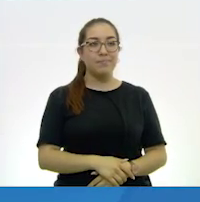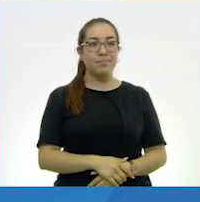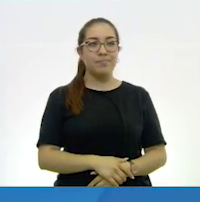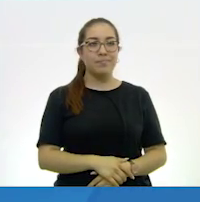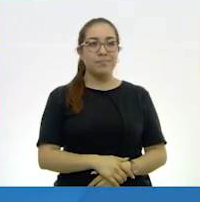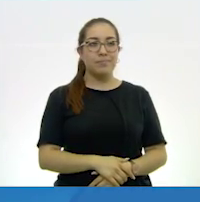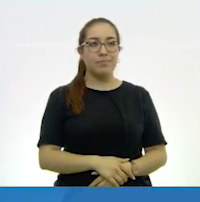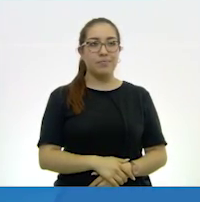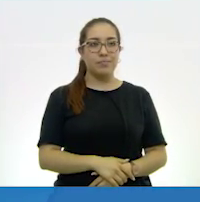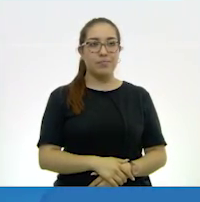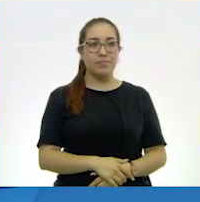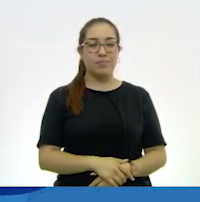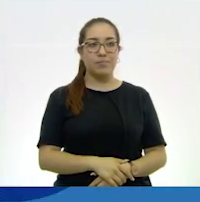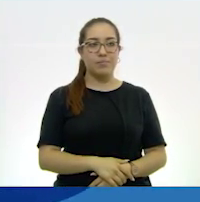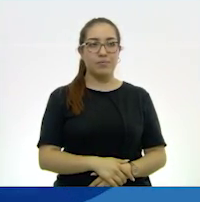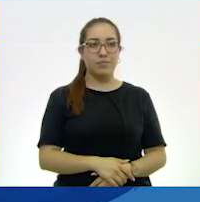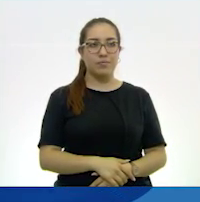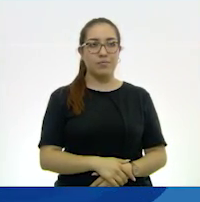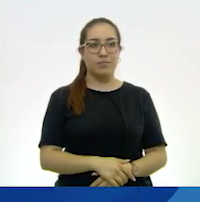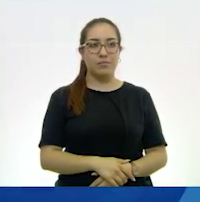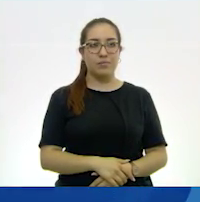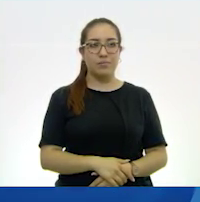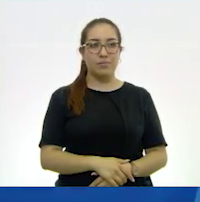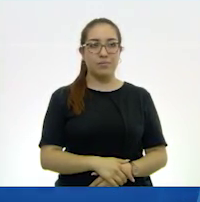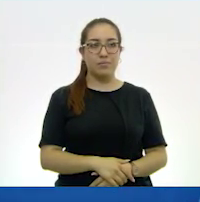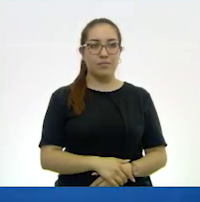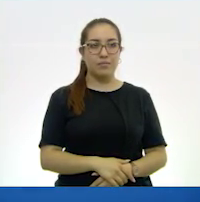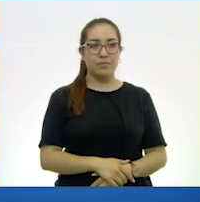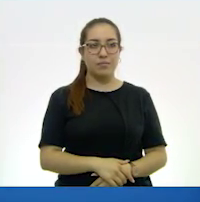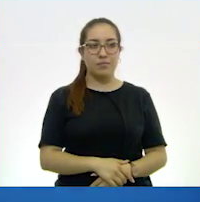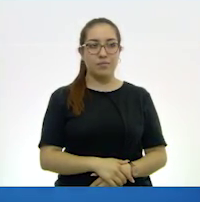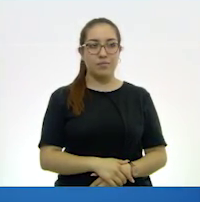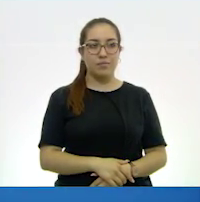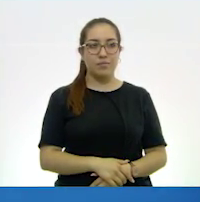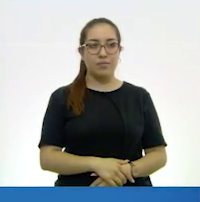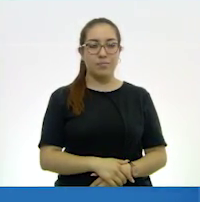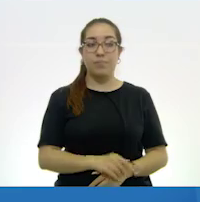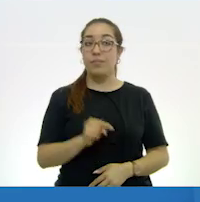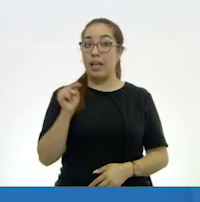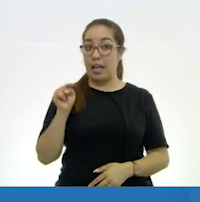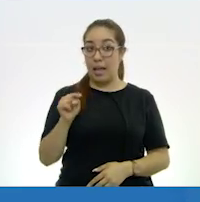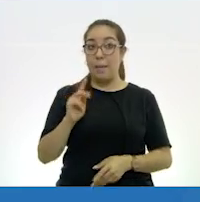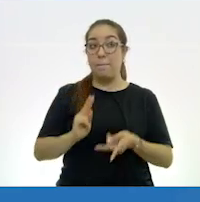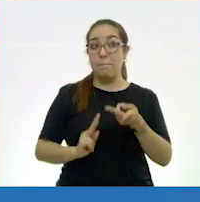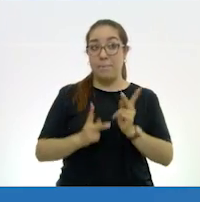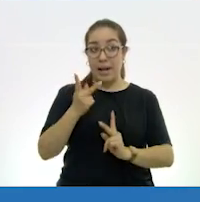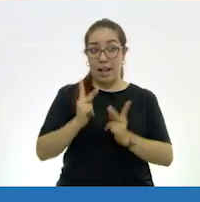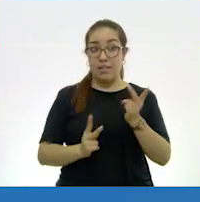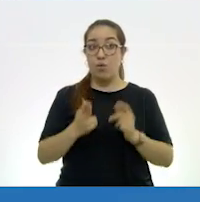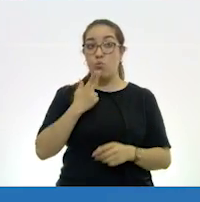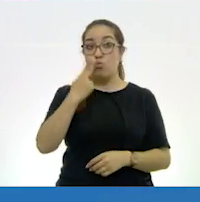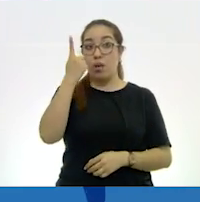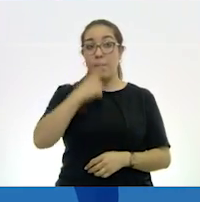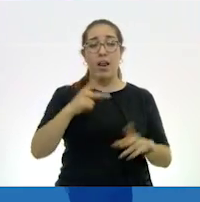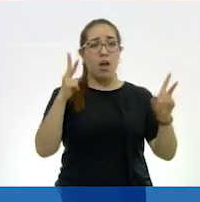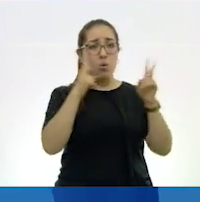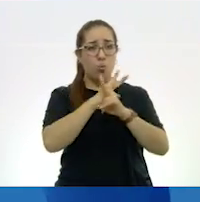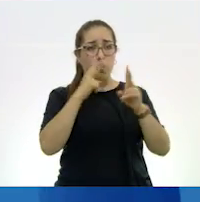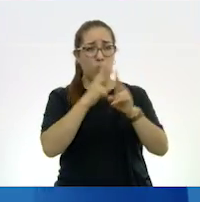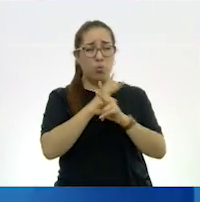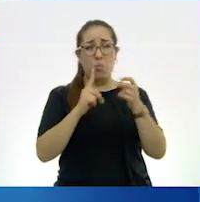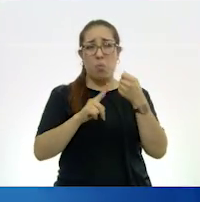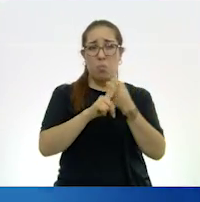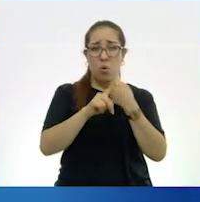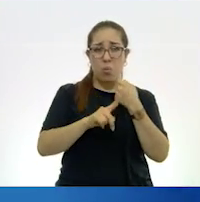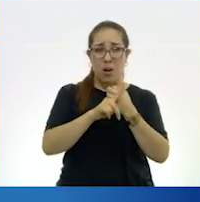kujogu kainshiño. ¿Pengesgo? Nutsishiyu. Es una planta que se utiliza en